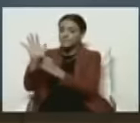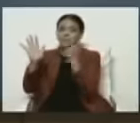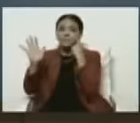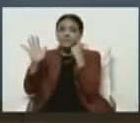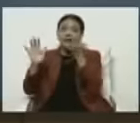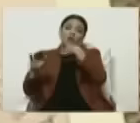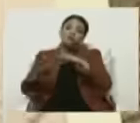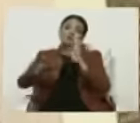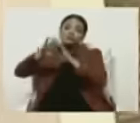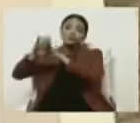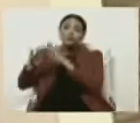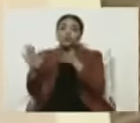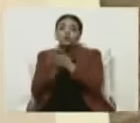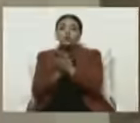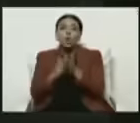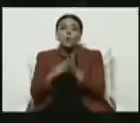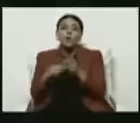realizamos